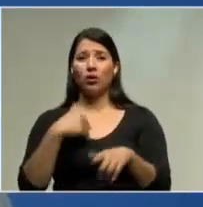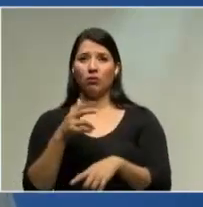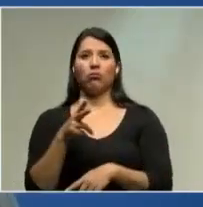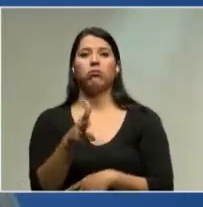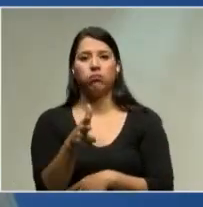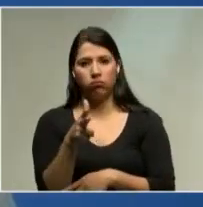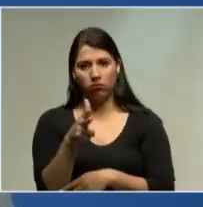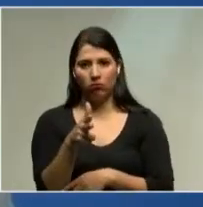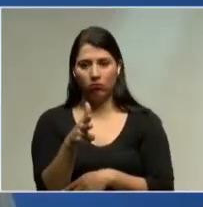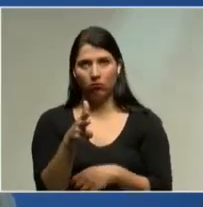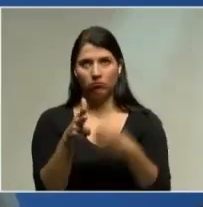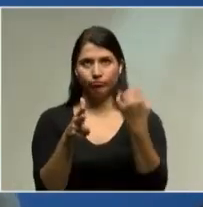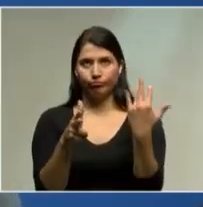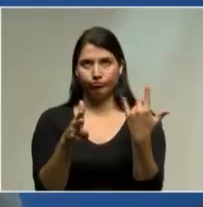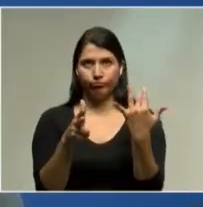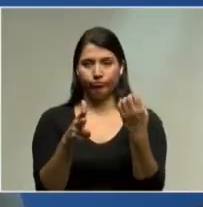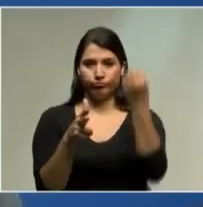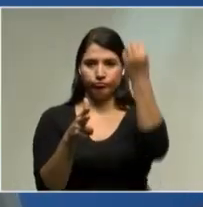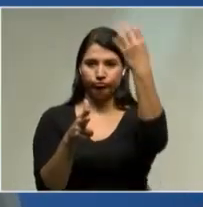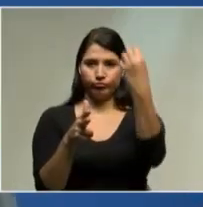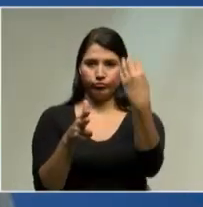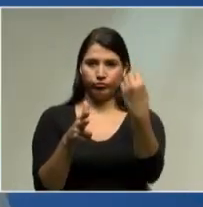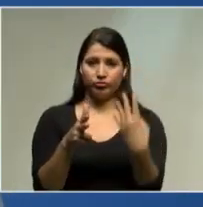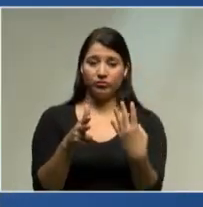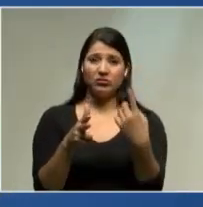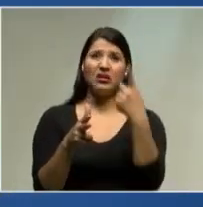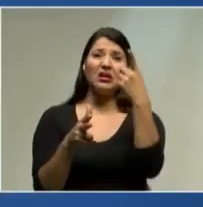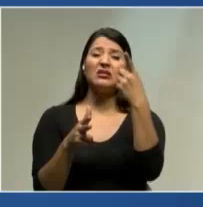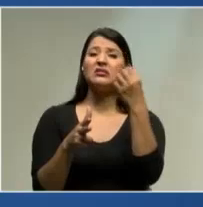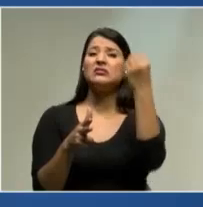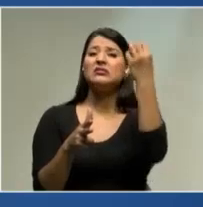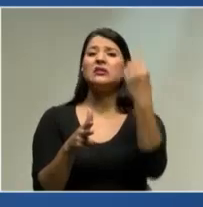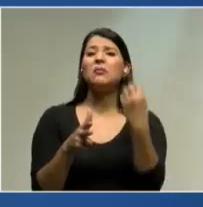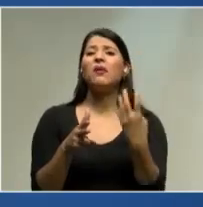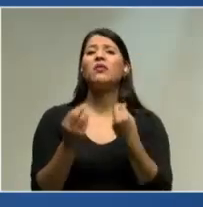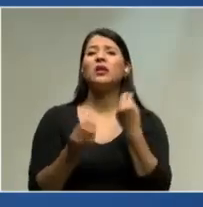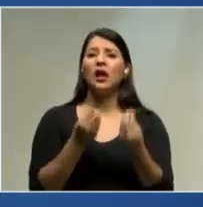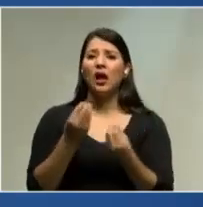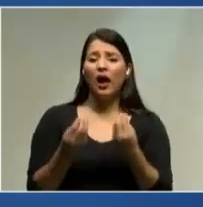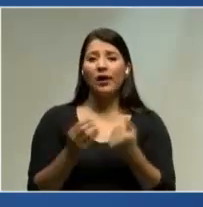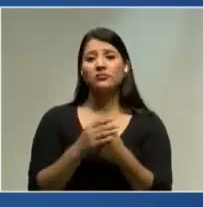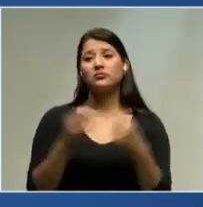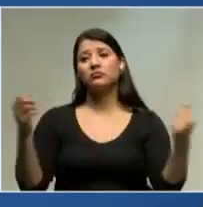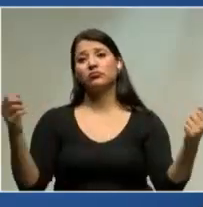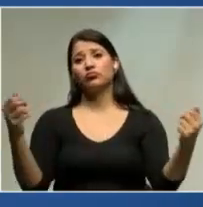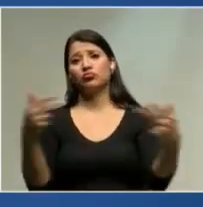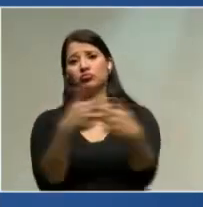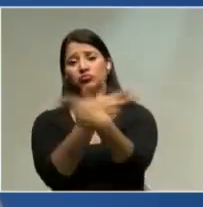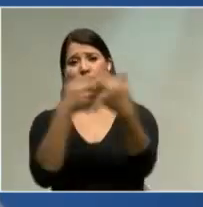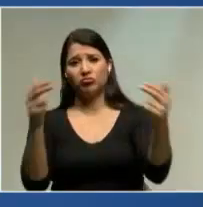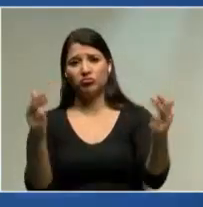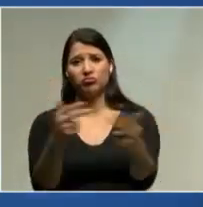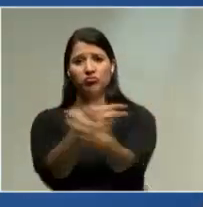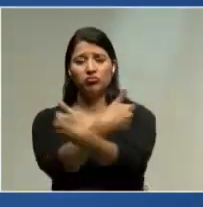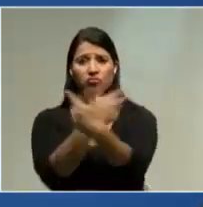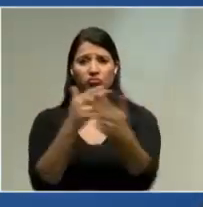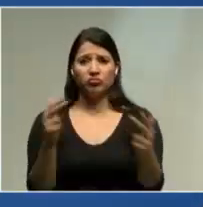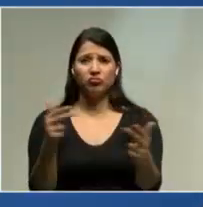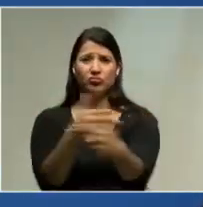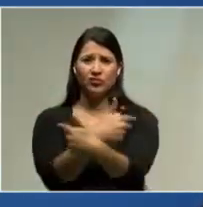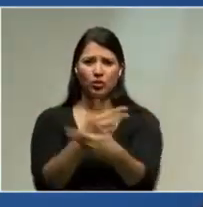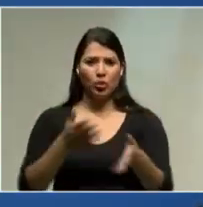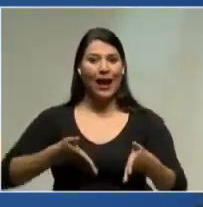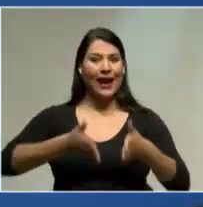detenernos para hacer un semáforo que lo que está haciendo es cruzando tránsito de una ruta nacional